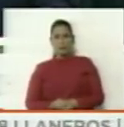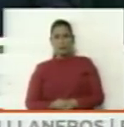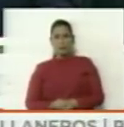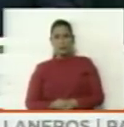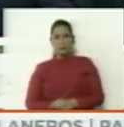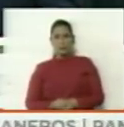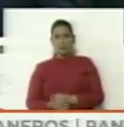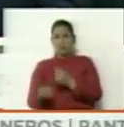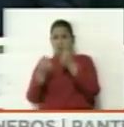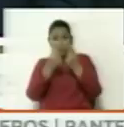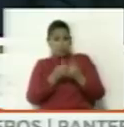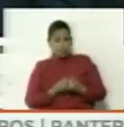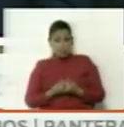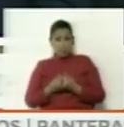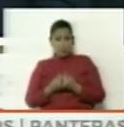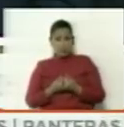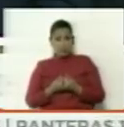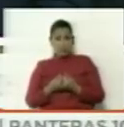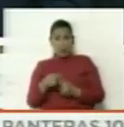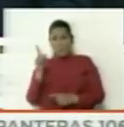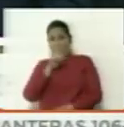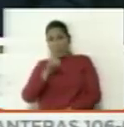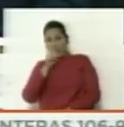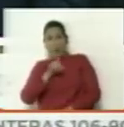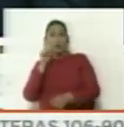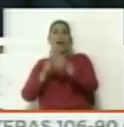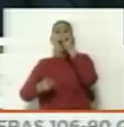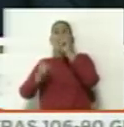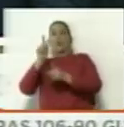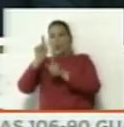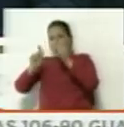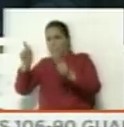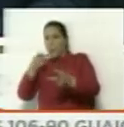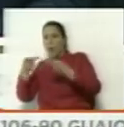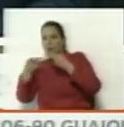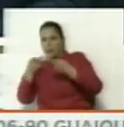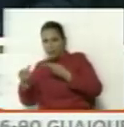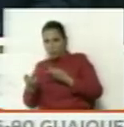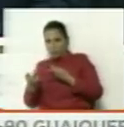gastando en prostitutas, algunos de ellos.